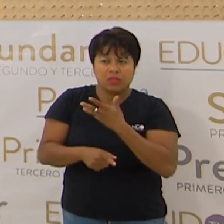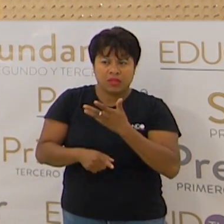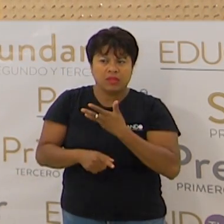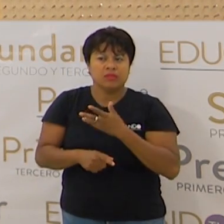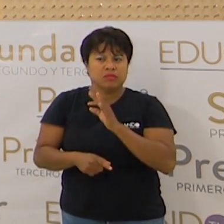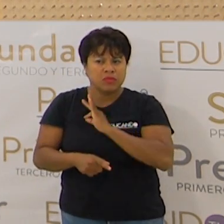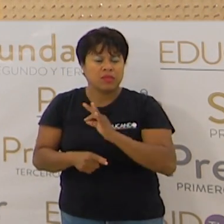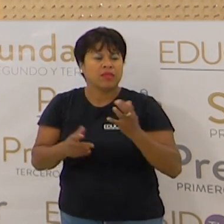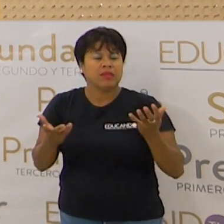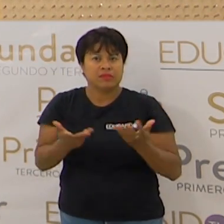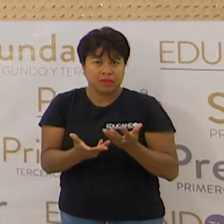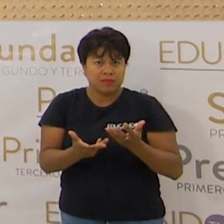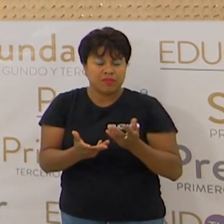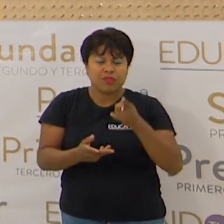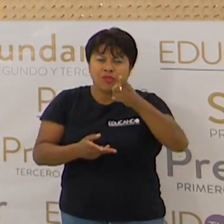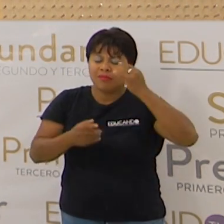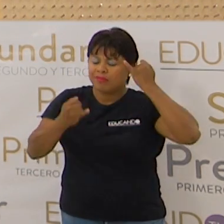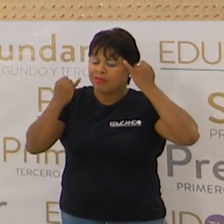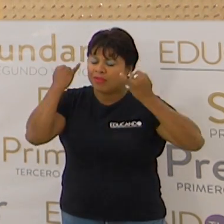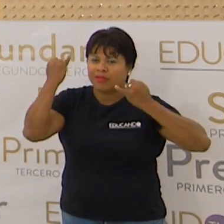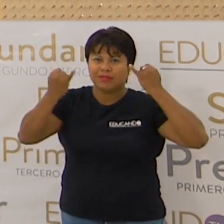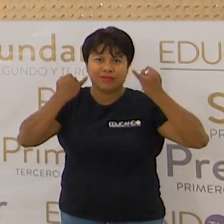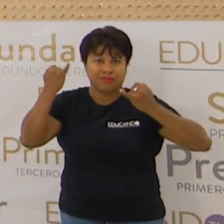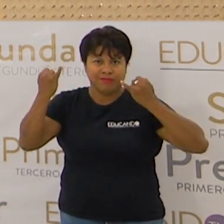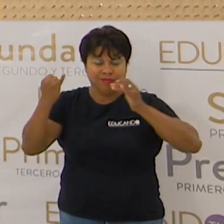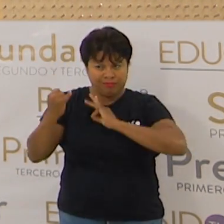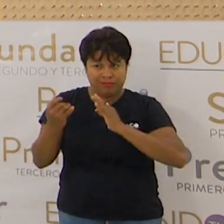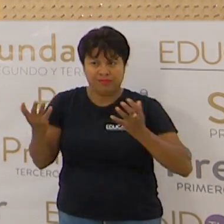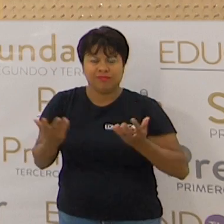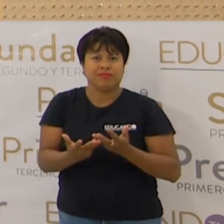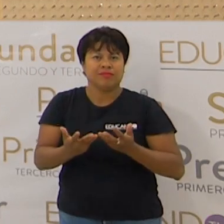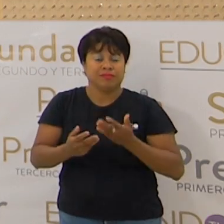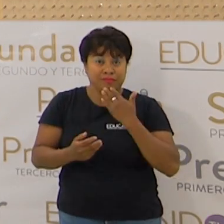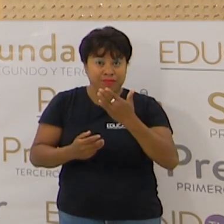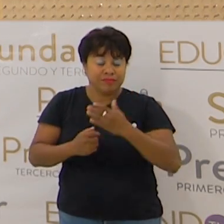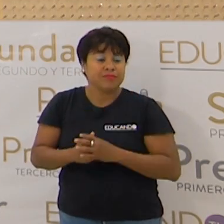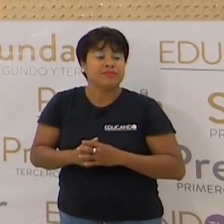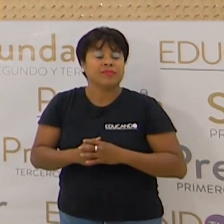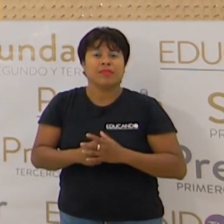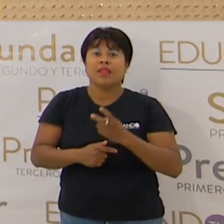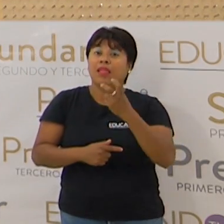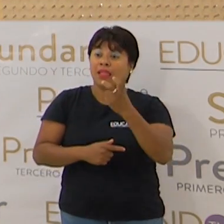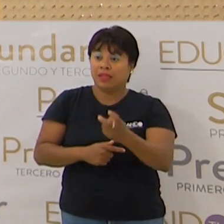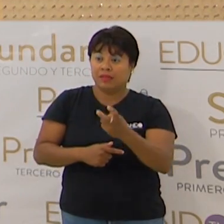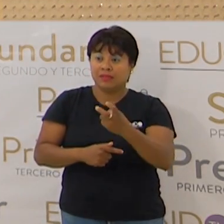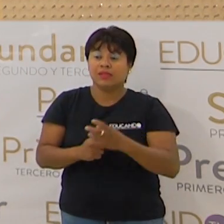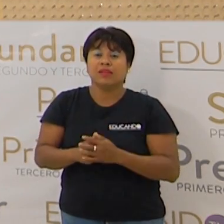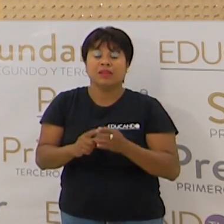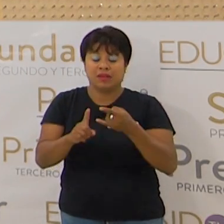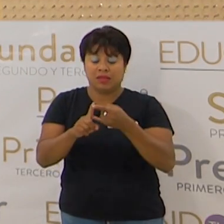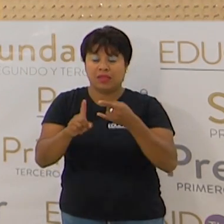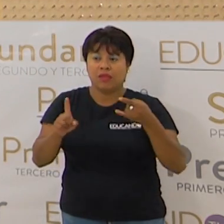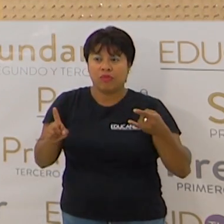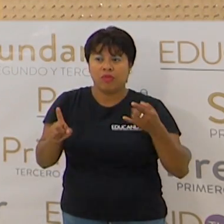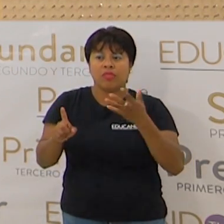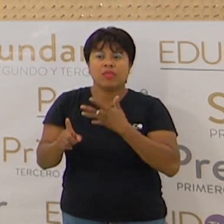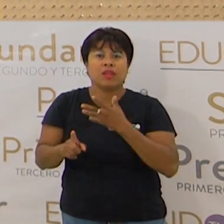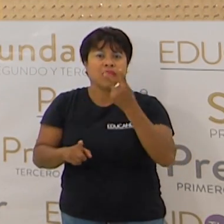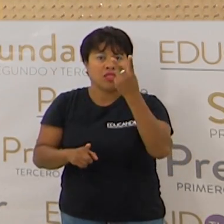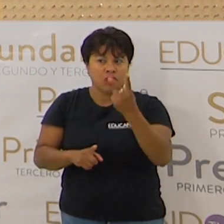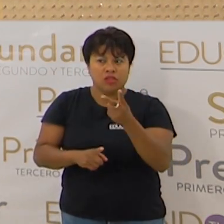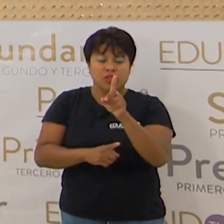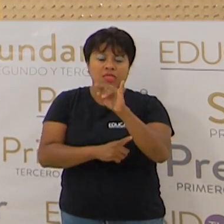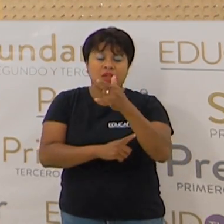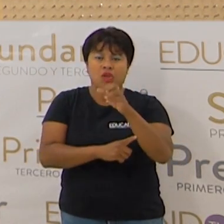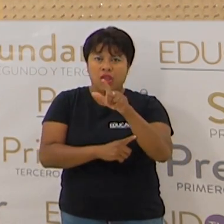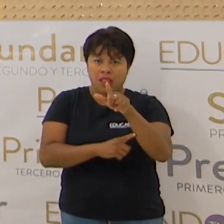Esto te permite también echar a volar tu imaginación. Bien, este rectángulo tiene dos